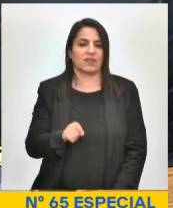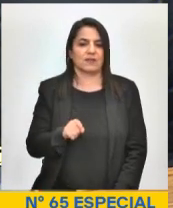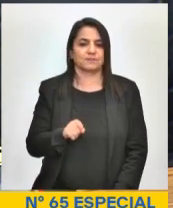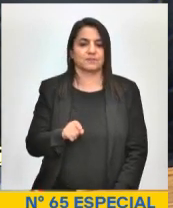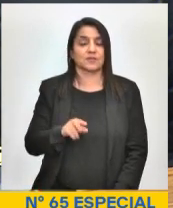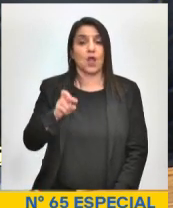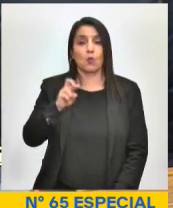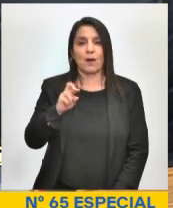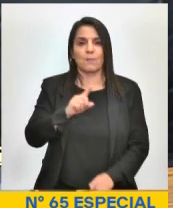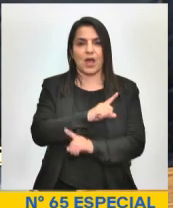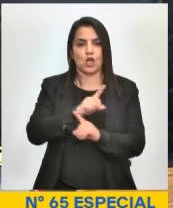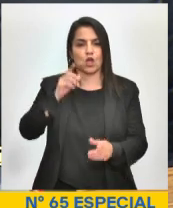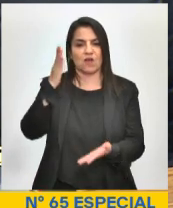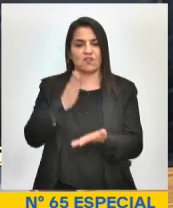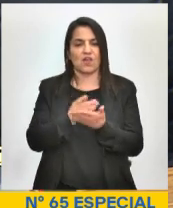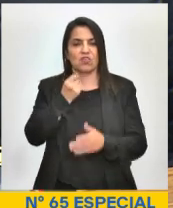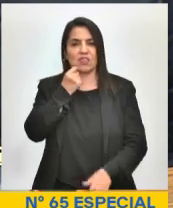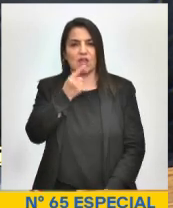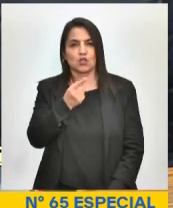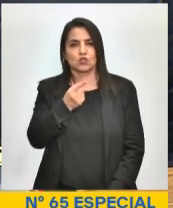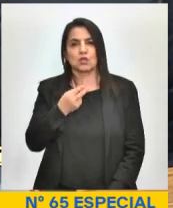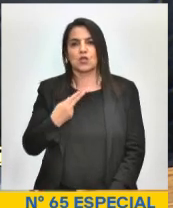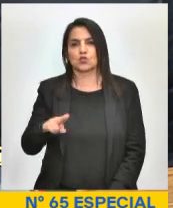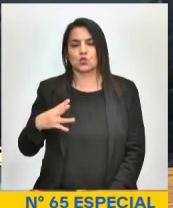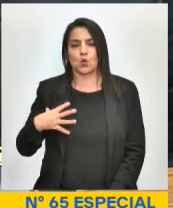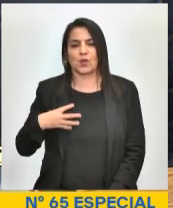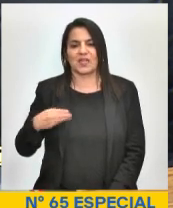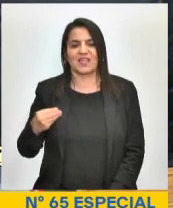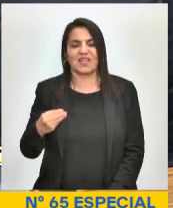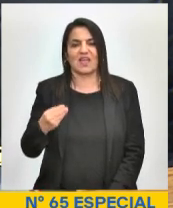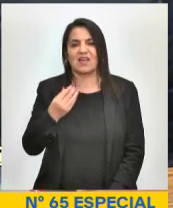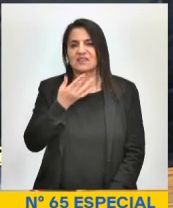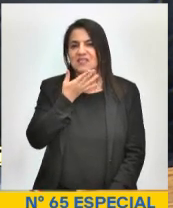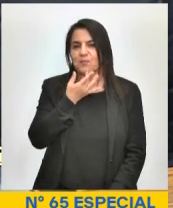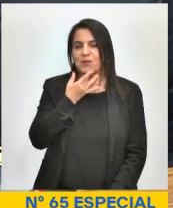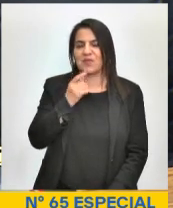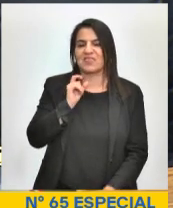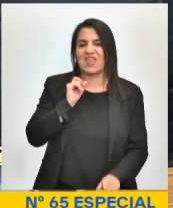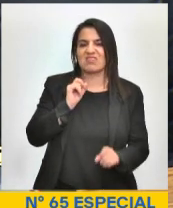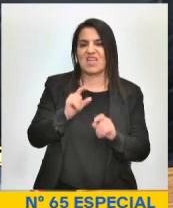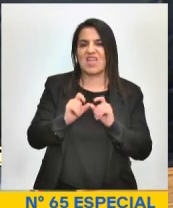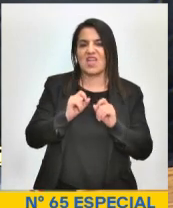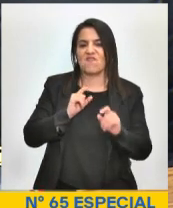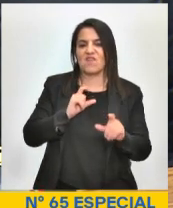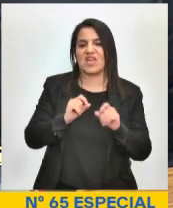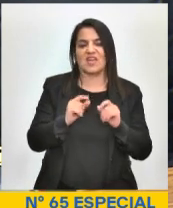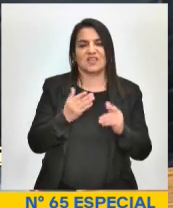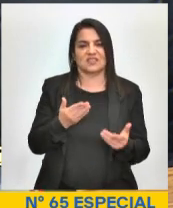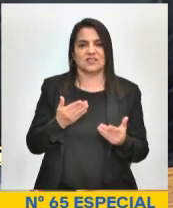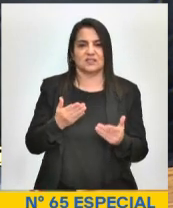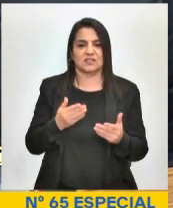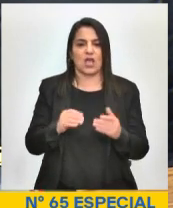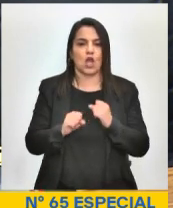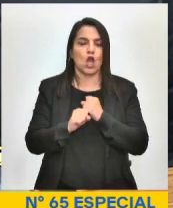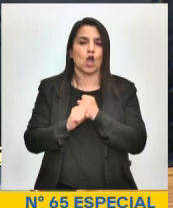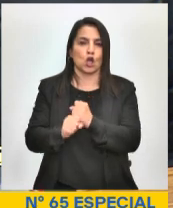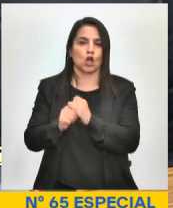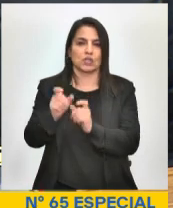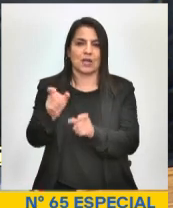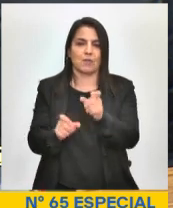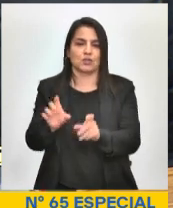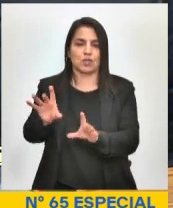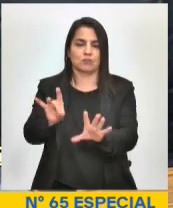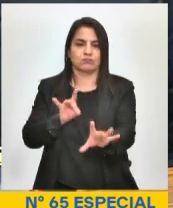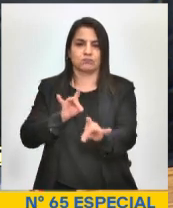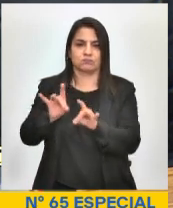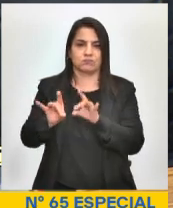padre no está obligado a denunciar por ley a una hija es sencillamente una defensa que representa una afrenta a quienes son llamados a ser juzgados por la